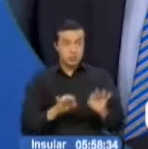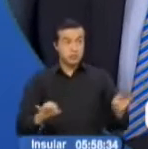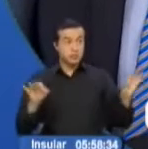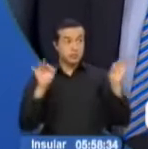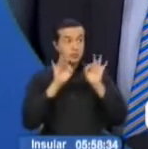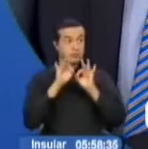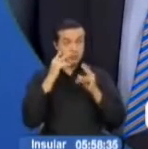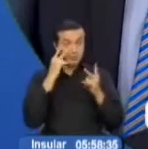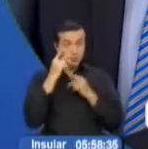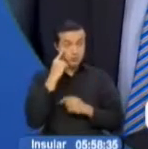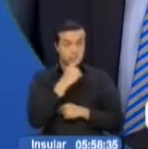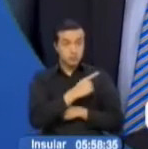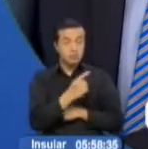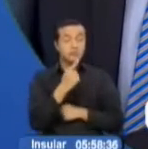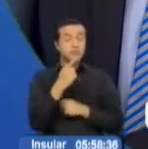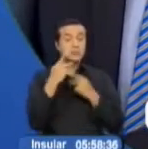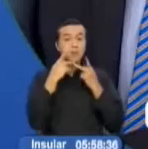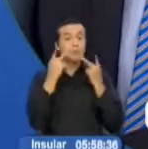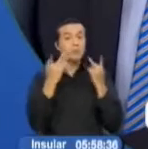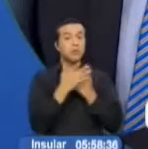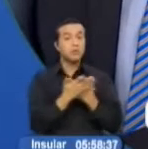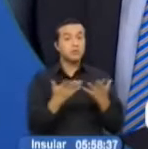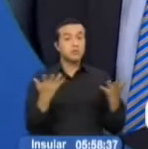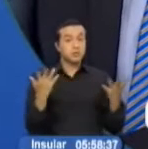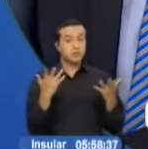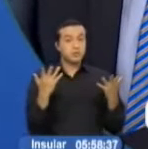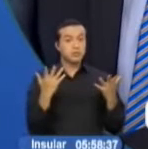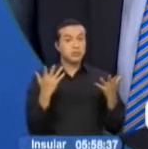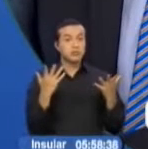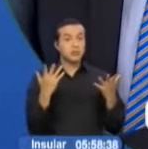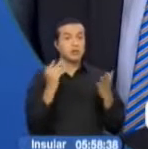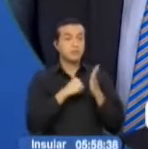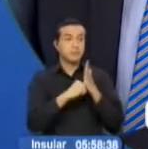que desde la política pública se le va a dar a las MIPYMES?